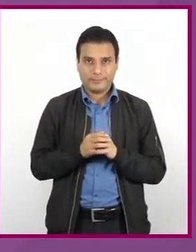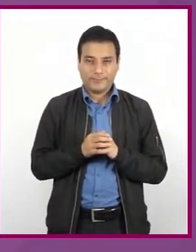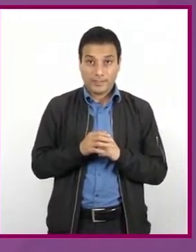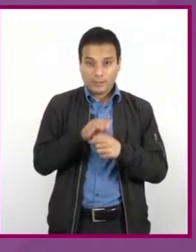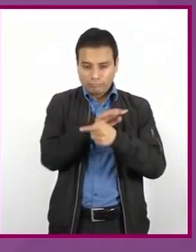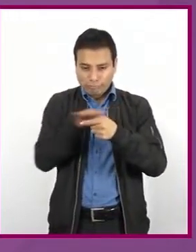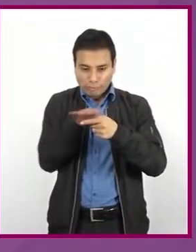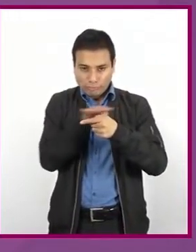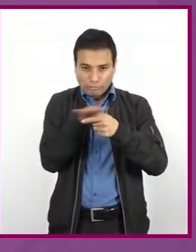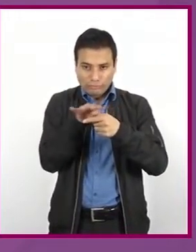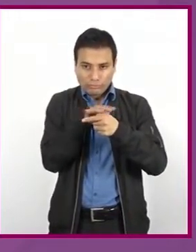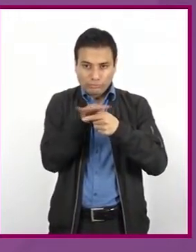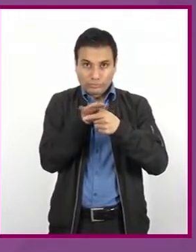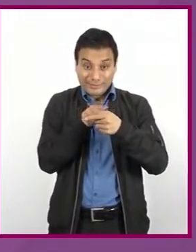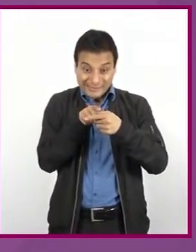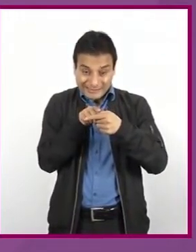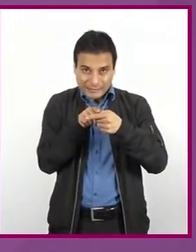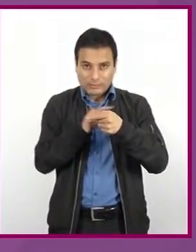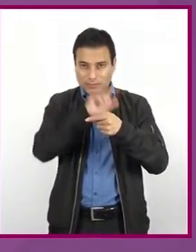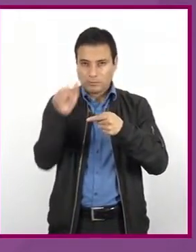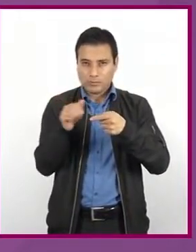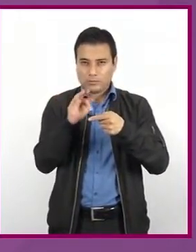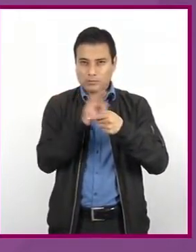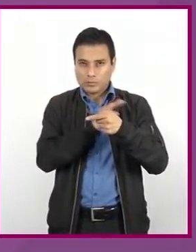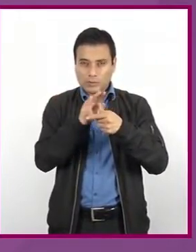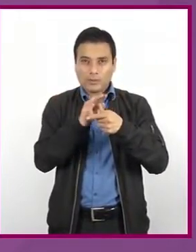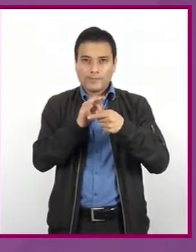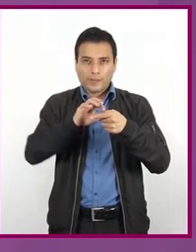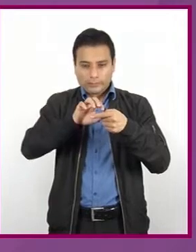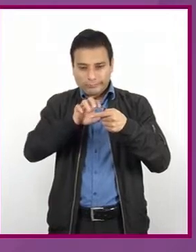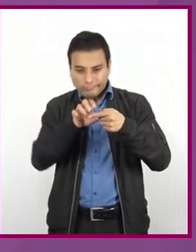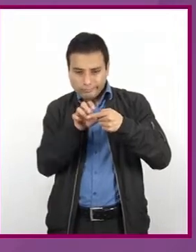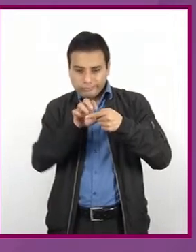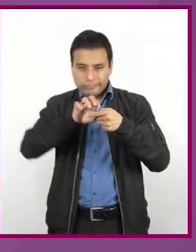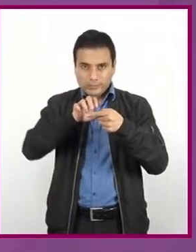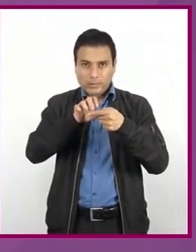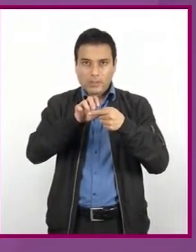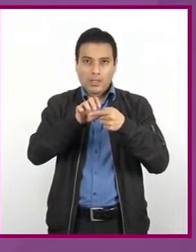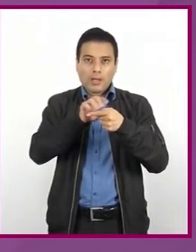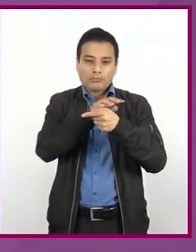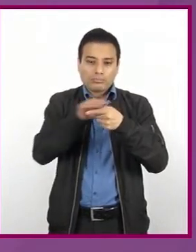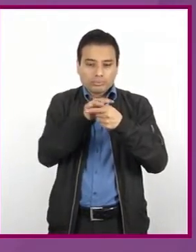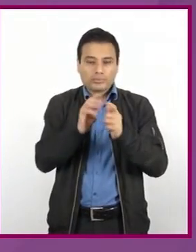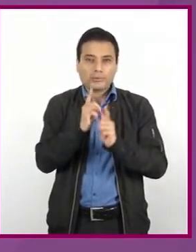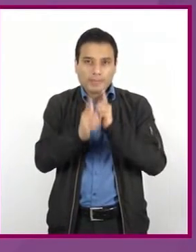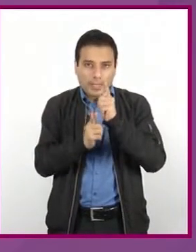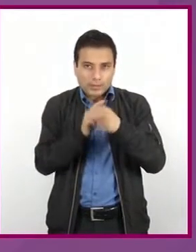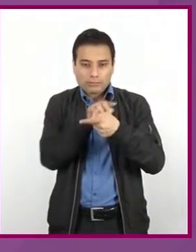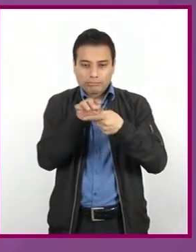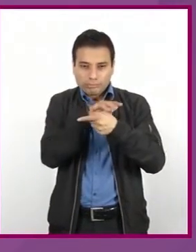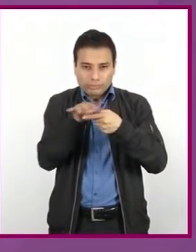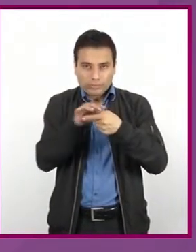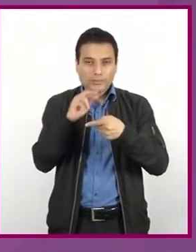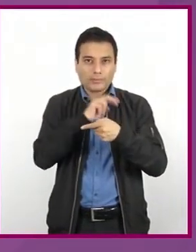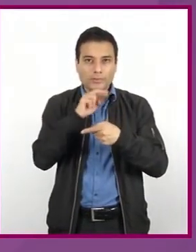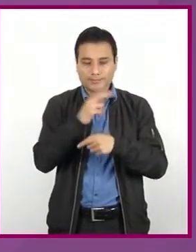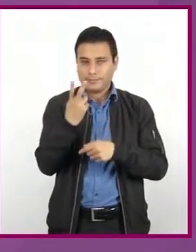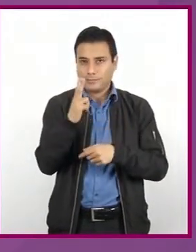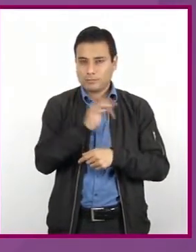la corriente en el filamento, se controla la cantidad de electrones y la intensidad de rayos X resultantes.